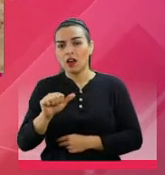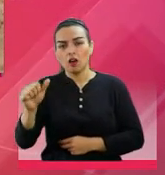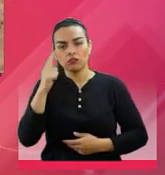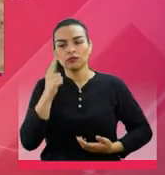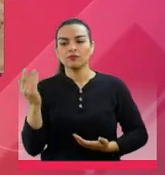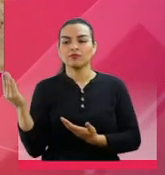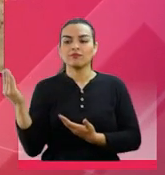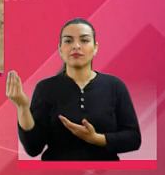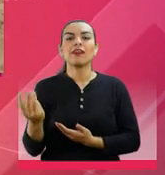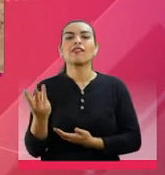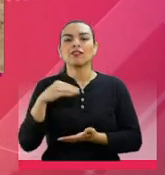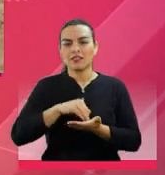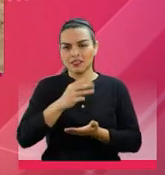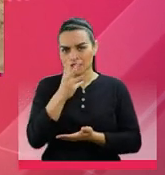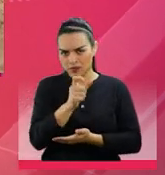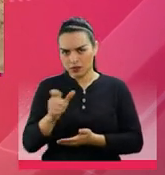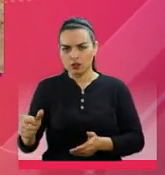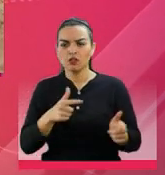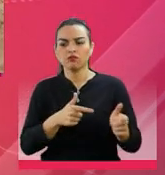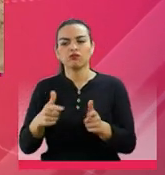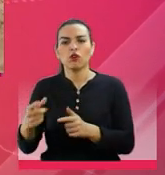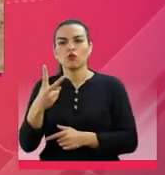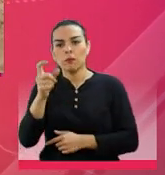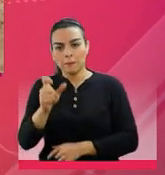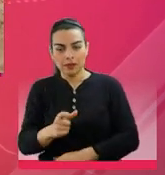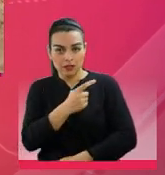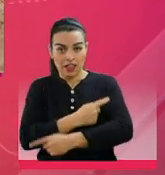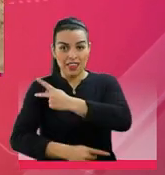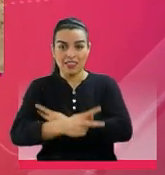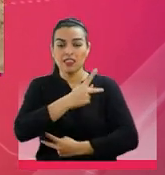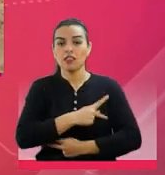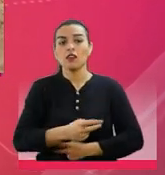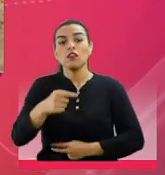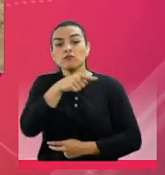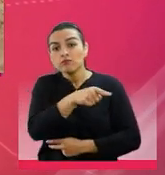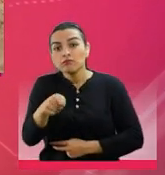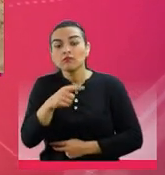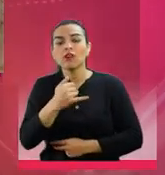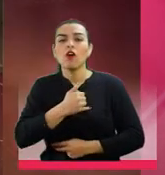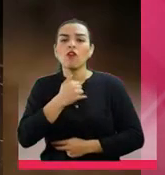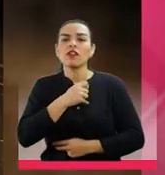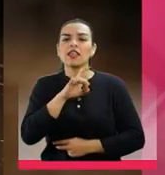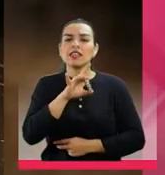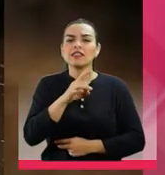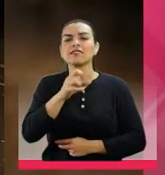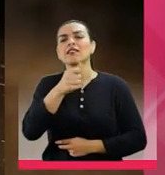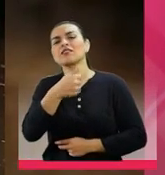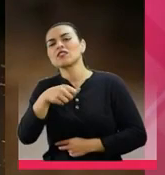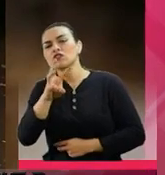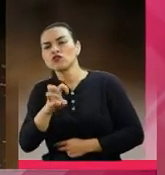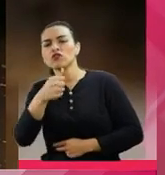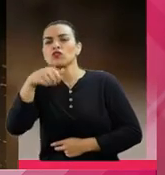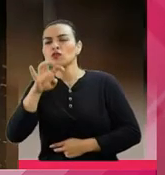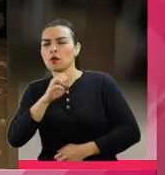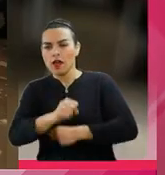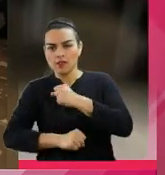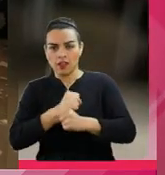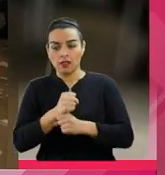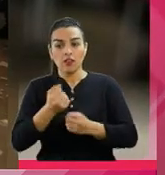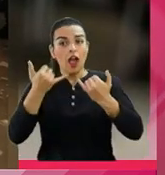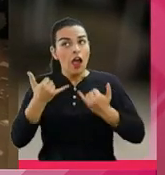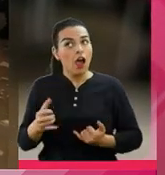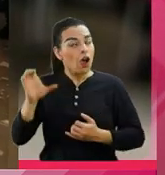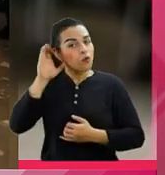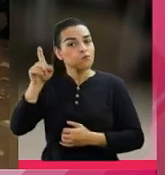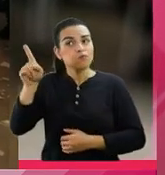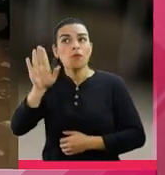herido. Hasta el momento, se conoce que las víctimas fueron jóvenes de 15, 18 y 19 años. Hoy en el departamento se llevó a cabo un Consejo Extraordinario